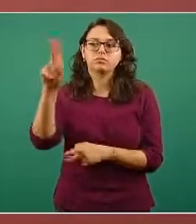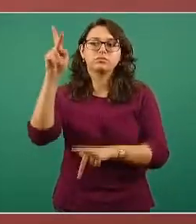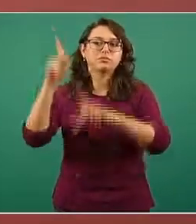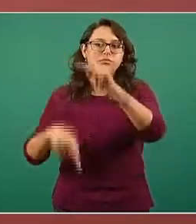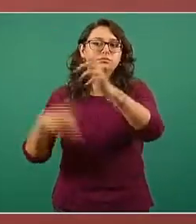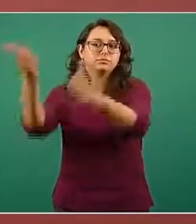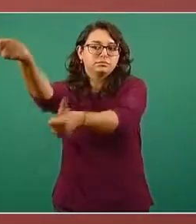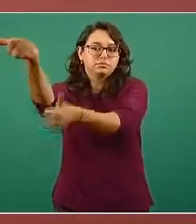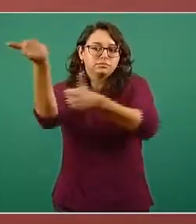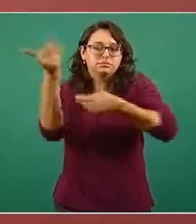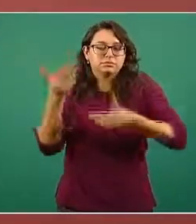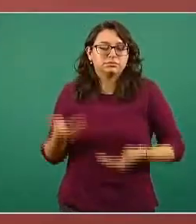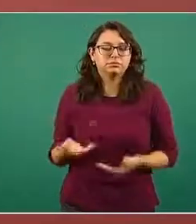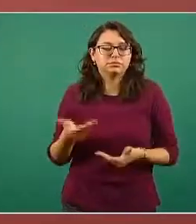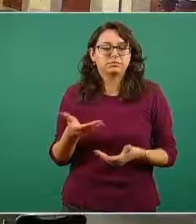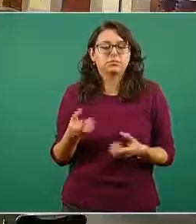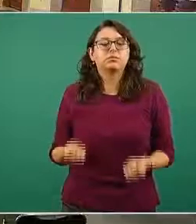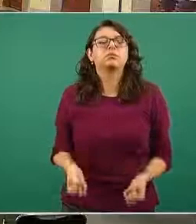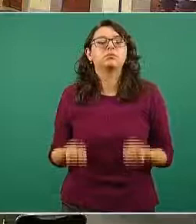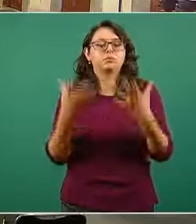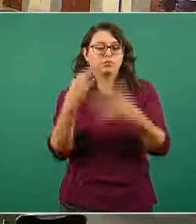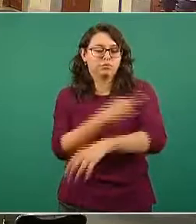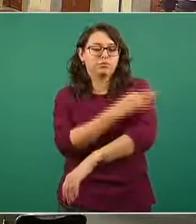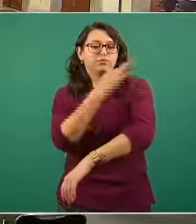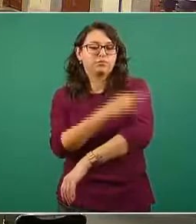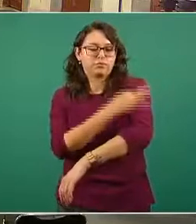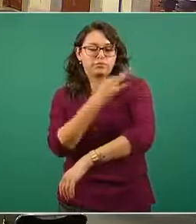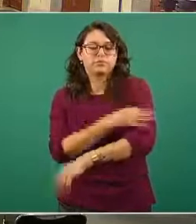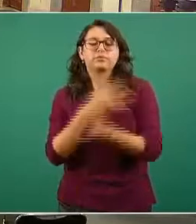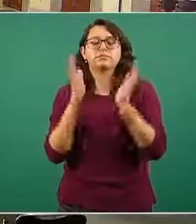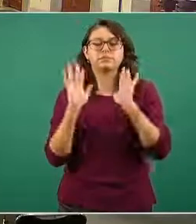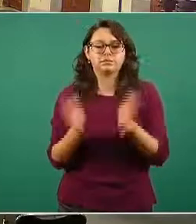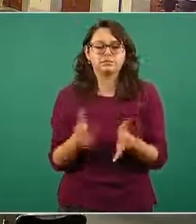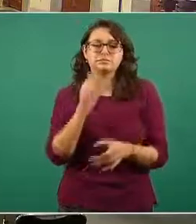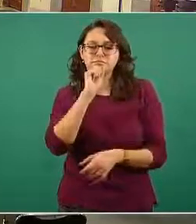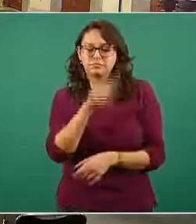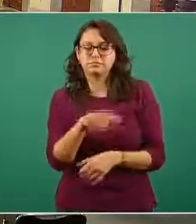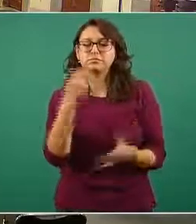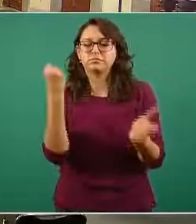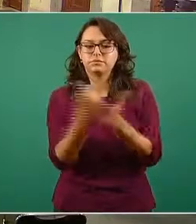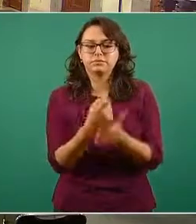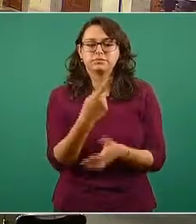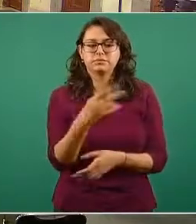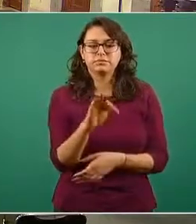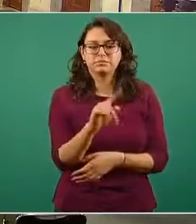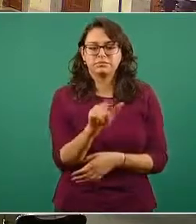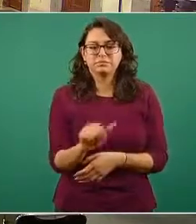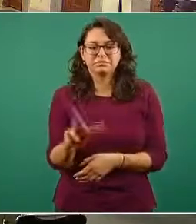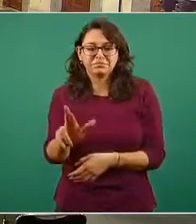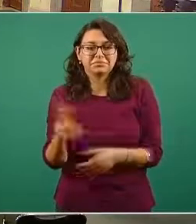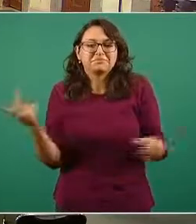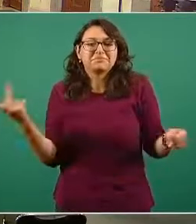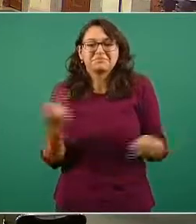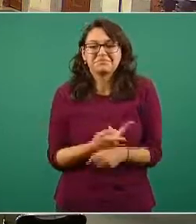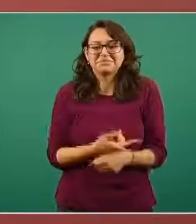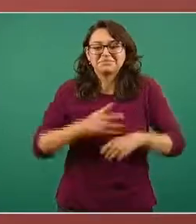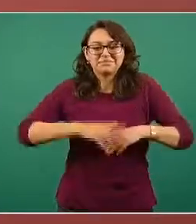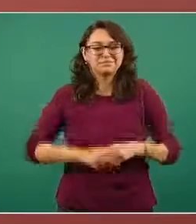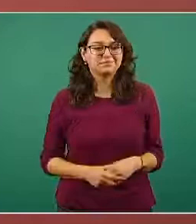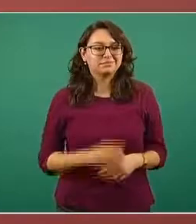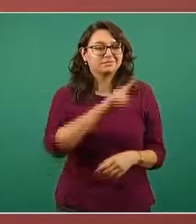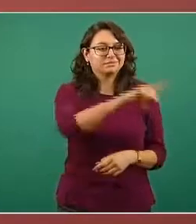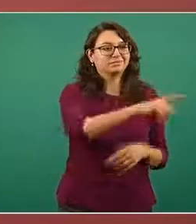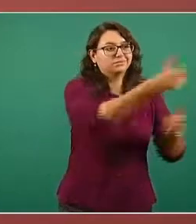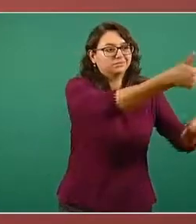tocaría, también cuál sería la vacuna, y es precisamente la de Pfizer-BioNTech. O sea que finalmente tenemos un